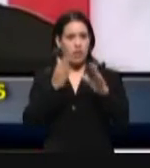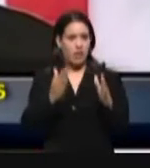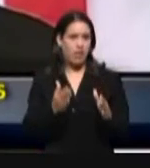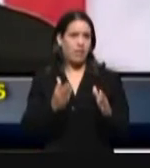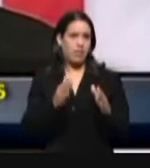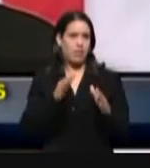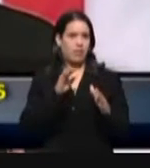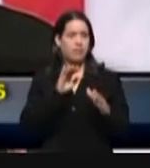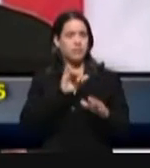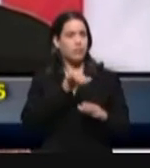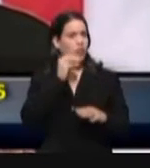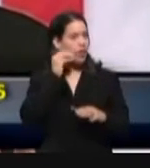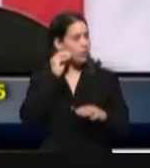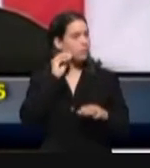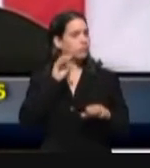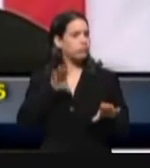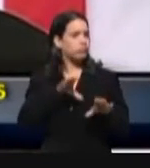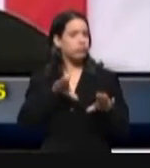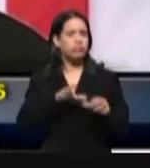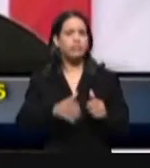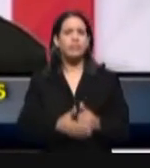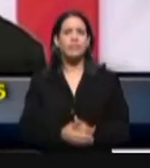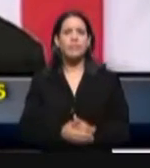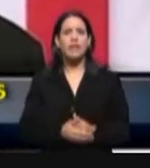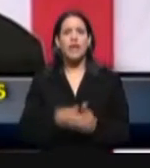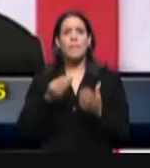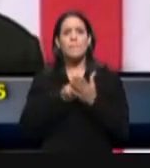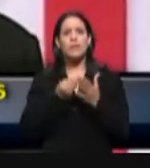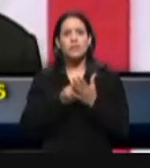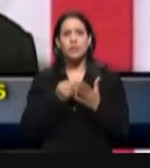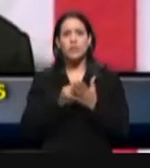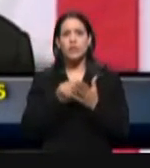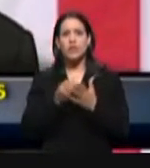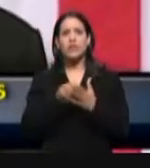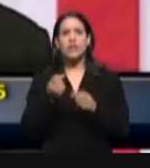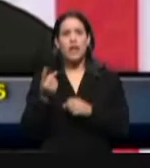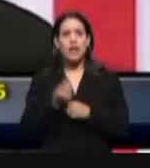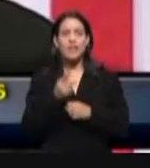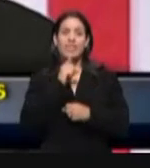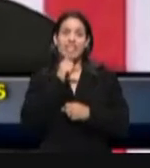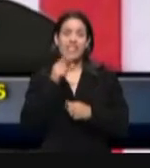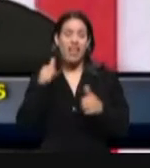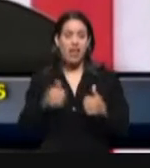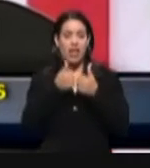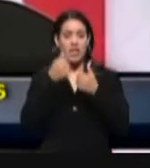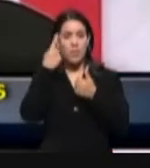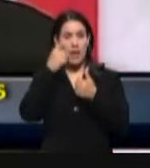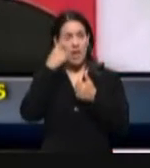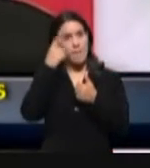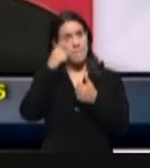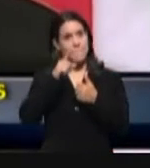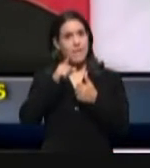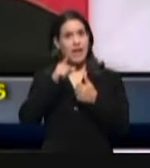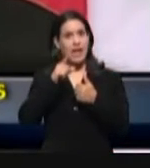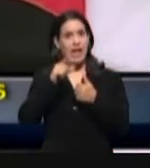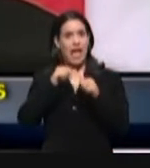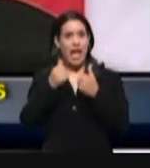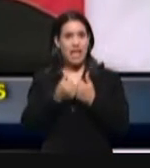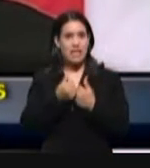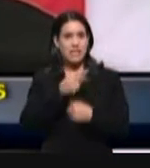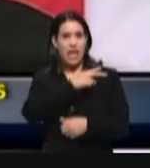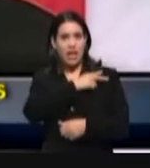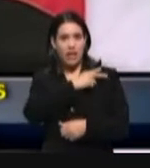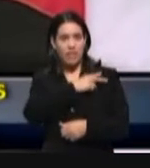duda, el presupuesto del próximo año fiscal presentará un reto para los jefes de agencia, pero a todos les he dado instrucciones bien claras